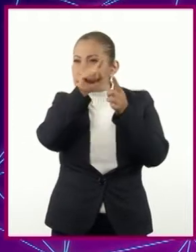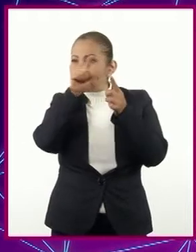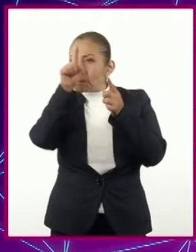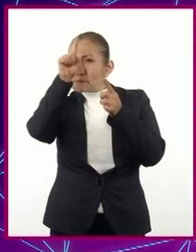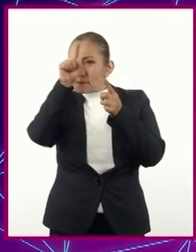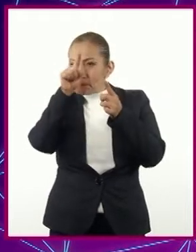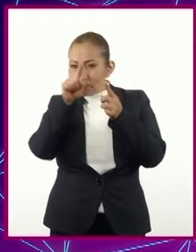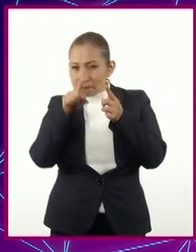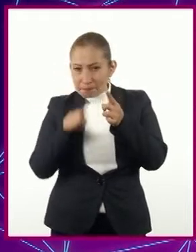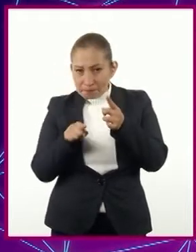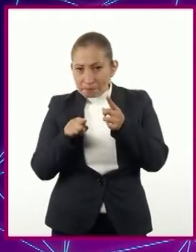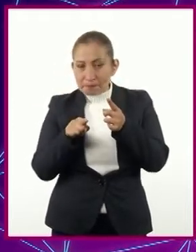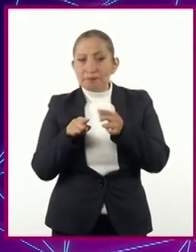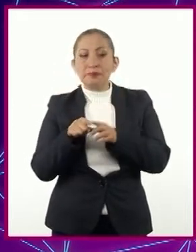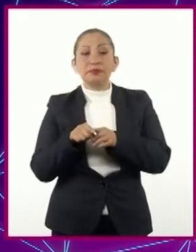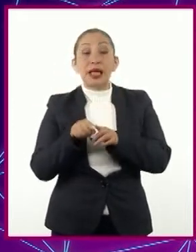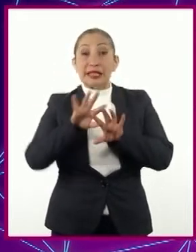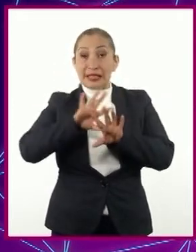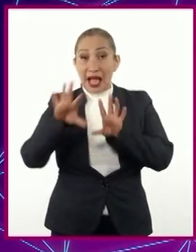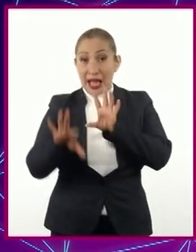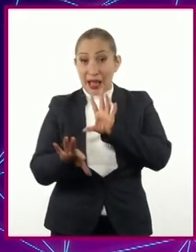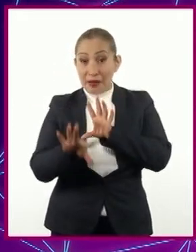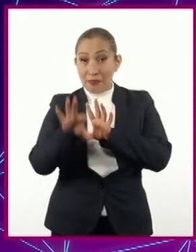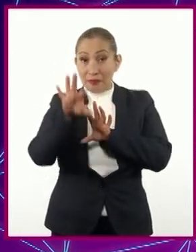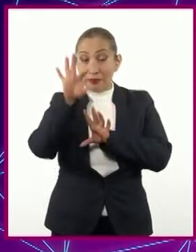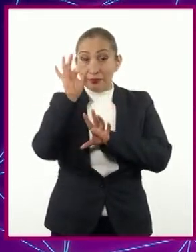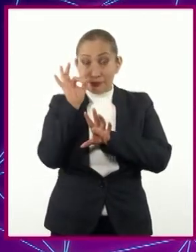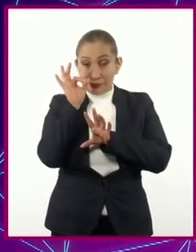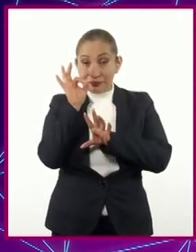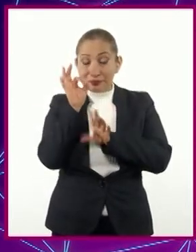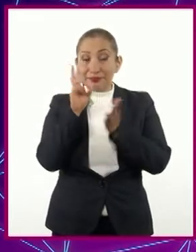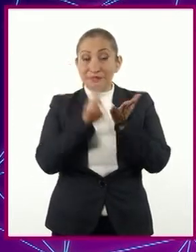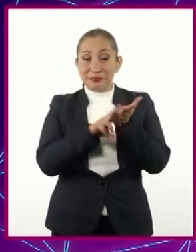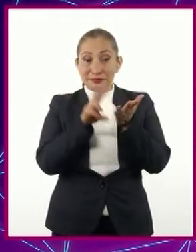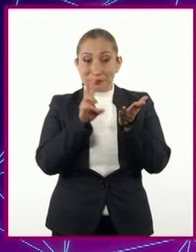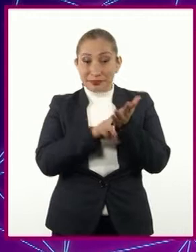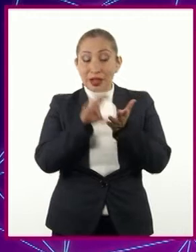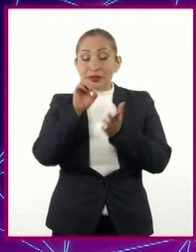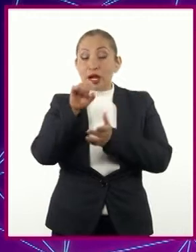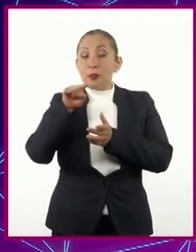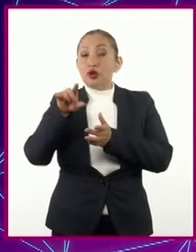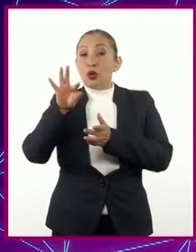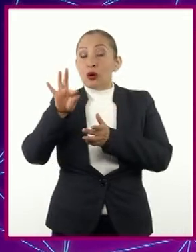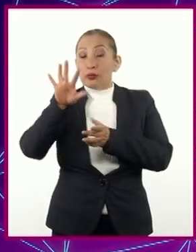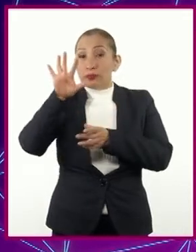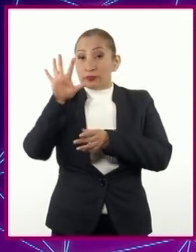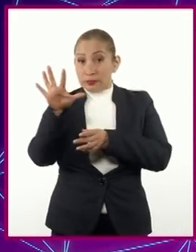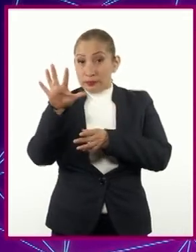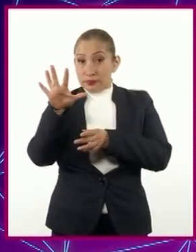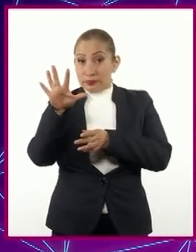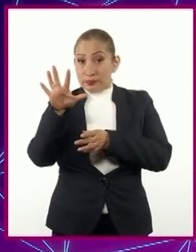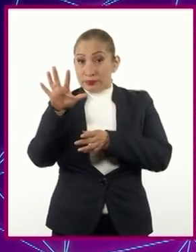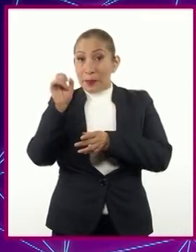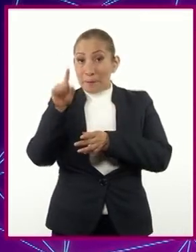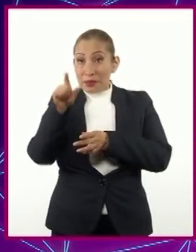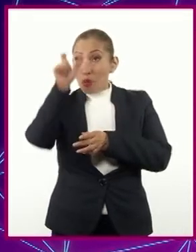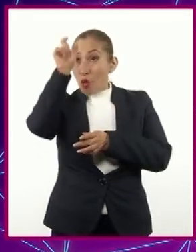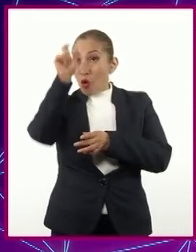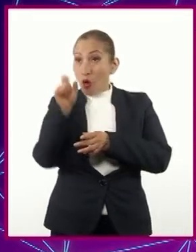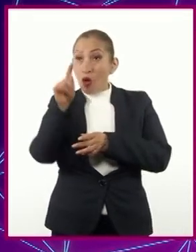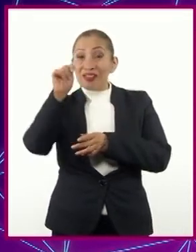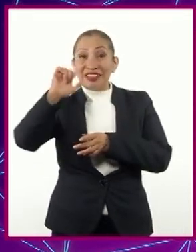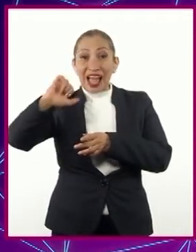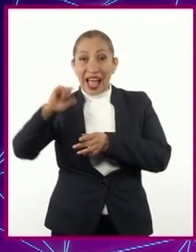trigonométricas. Una vez que se localiza el valor de 0.45 dentro de la columna